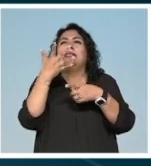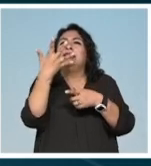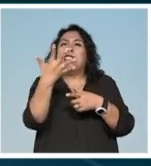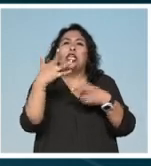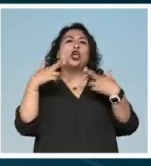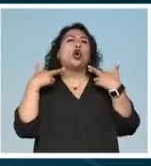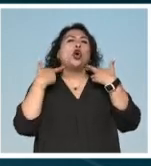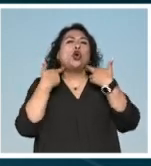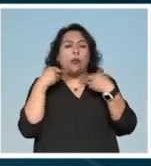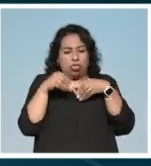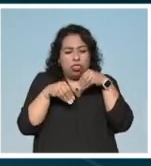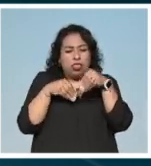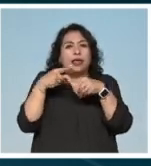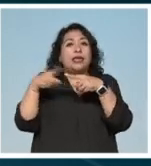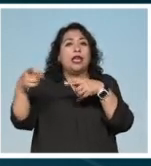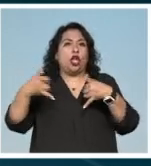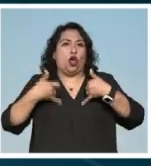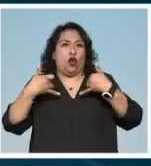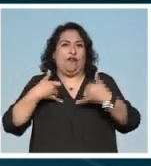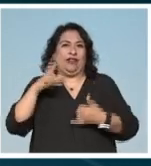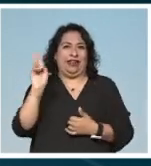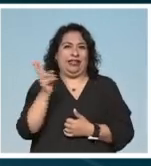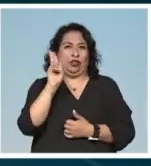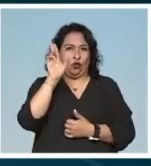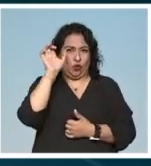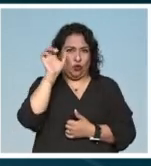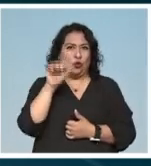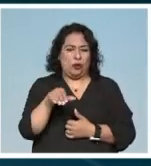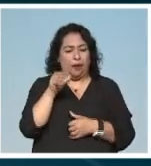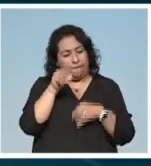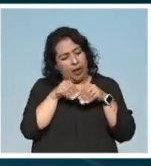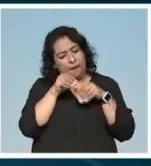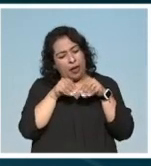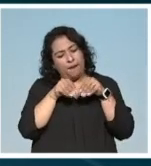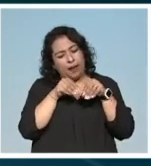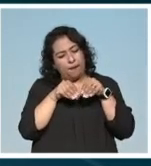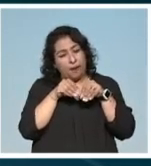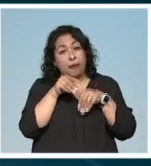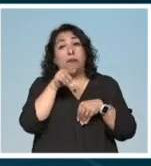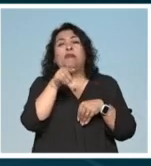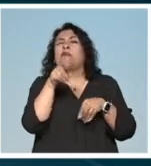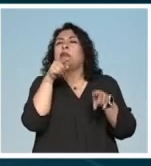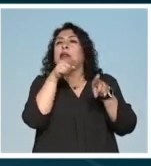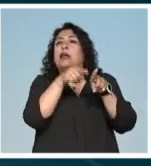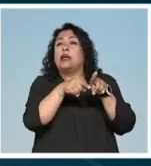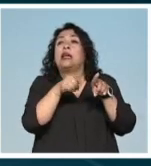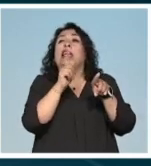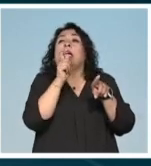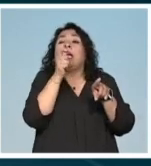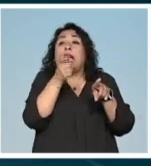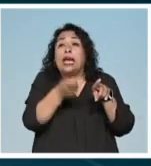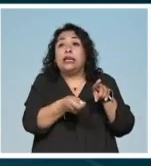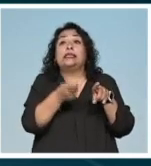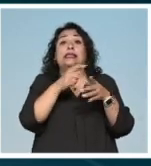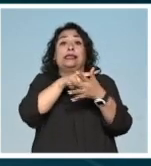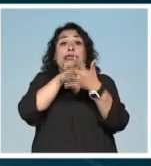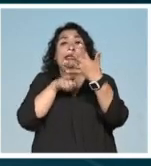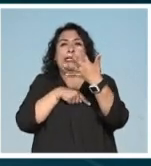robots desarrollados por jóvenes de la Universidad Nacional Autónoma de México. La misión Colmena consiste en